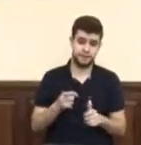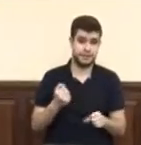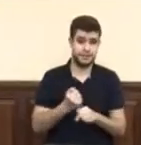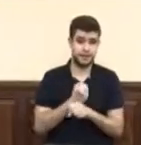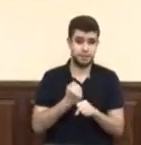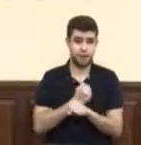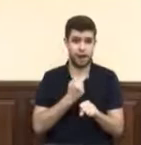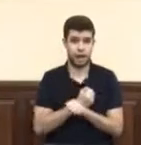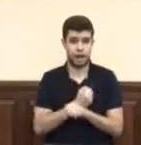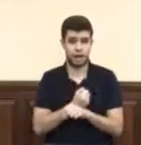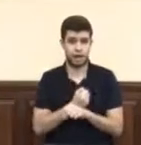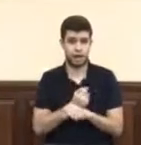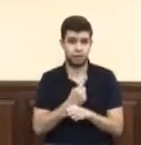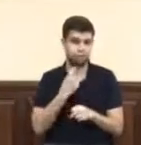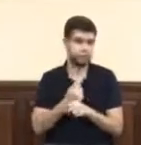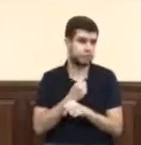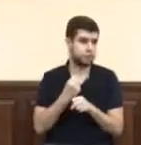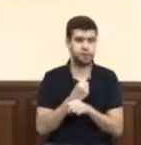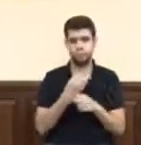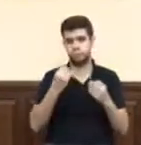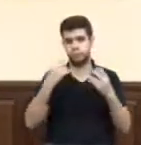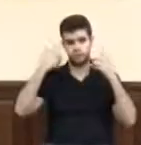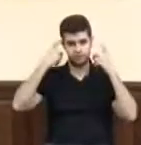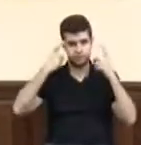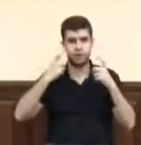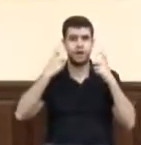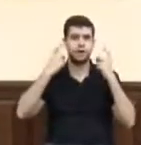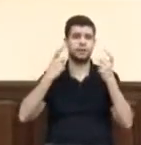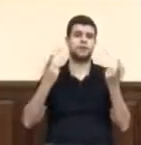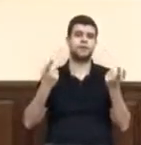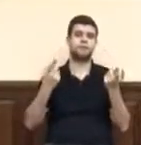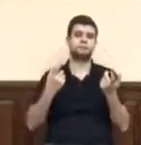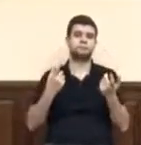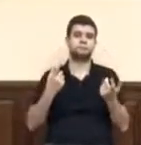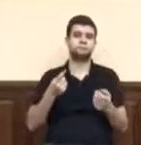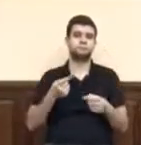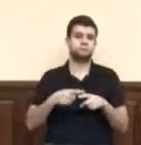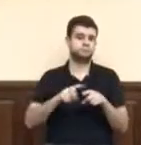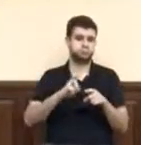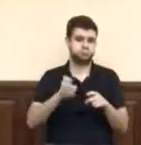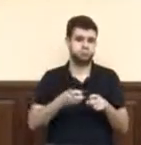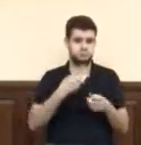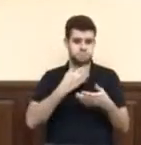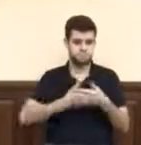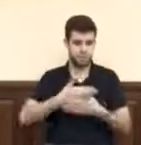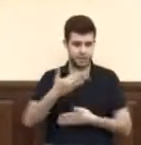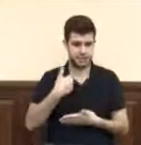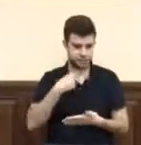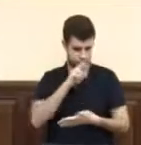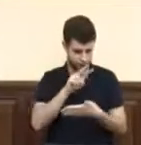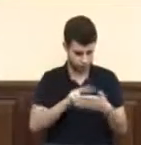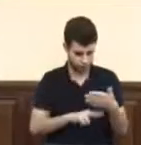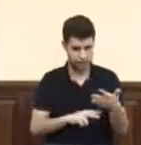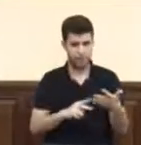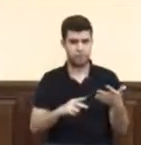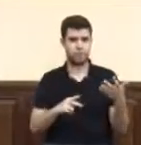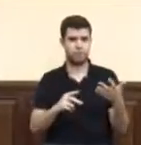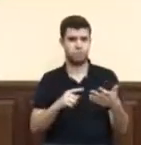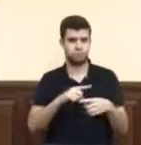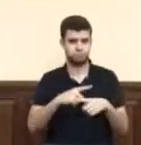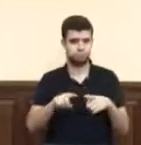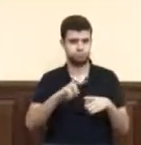trabajar incansablemente, y por lo que he leído las publicaciones que se han hecho en prensa, que se iban a reunir